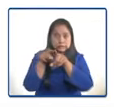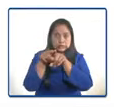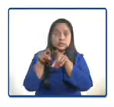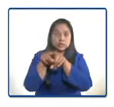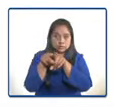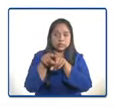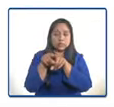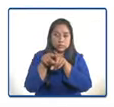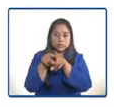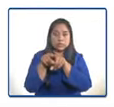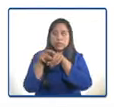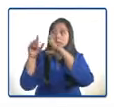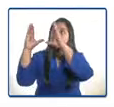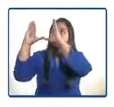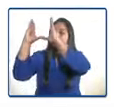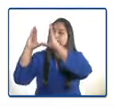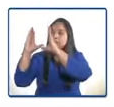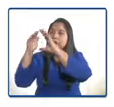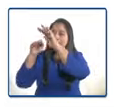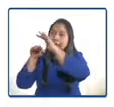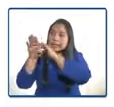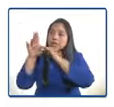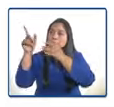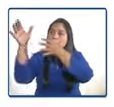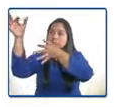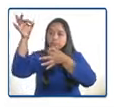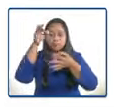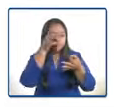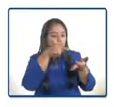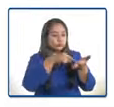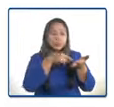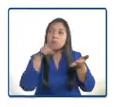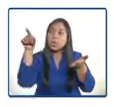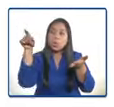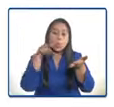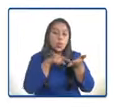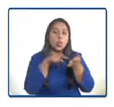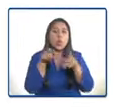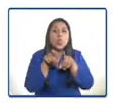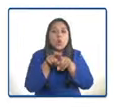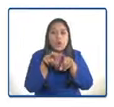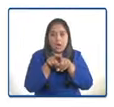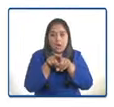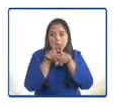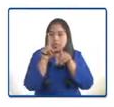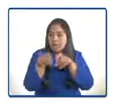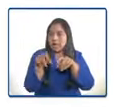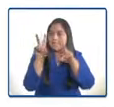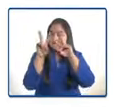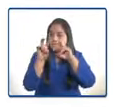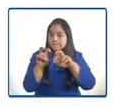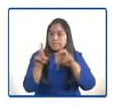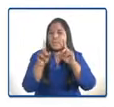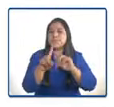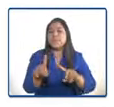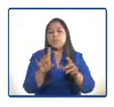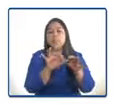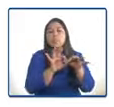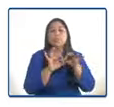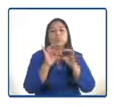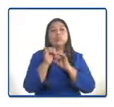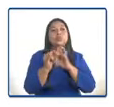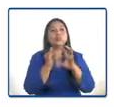lleva adentro. Pero también entendemos de que las organizaciones internacionales de terrorismo